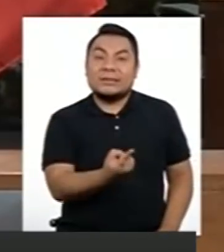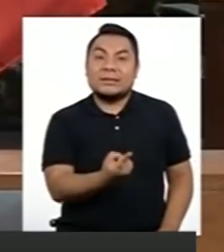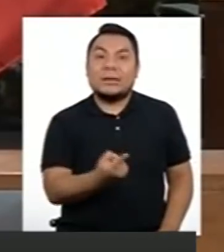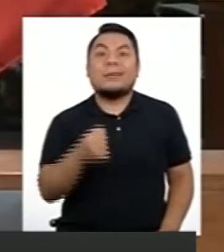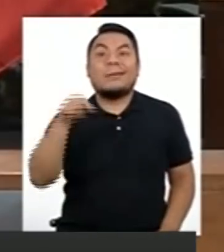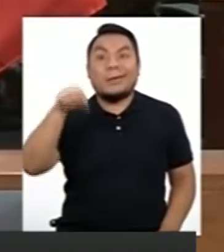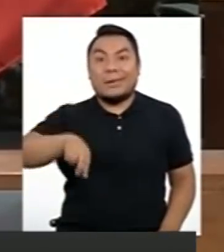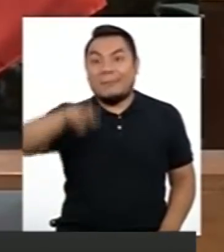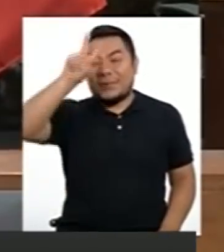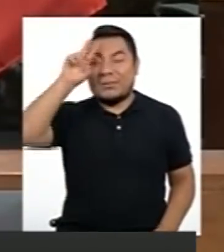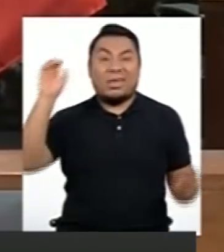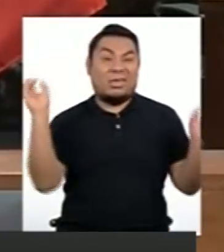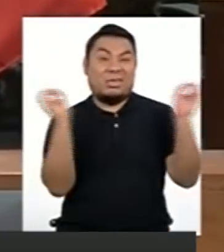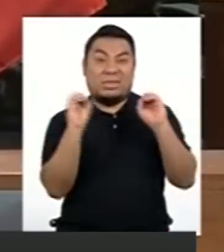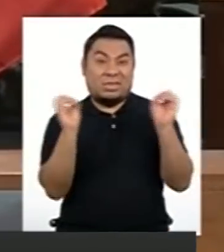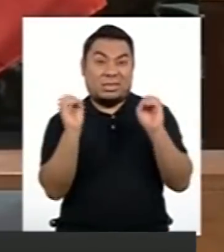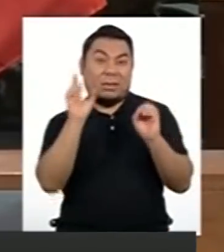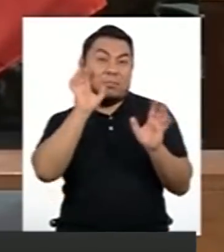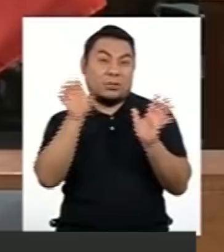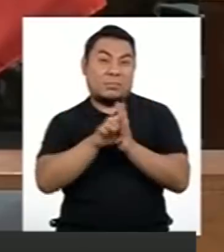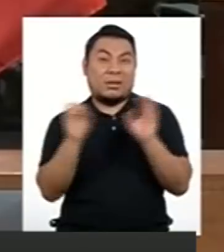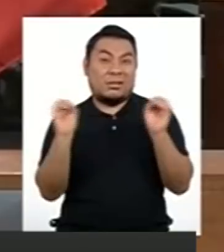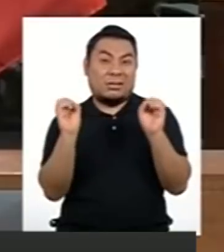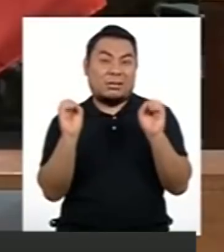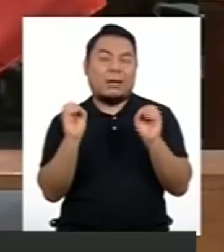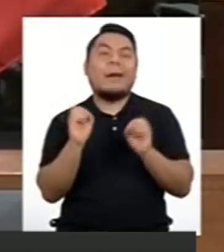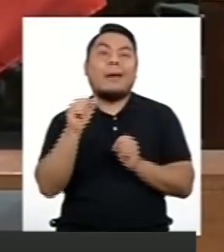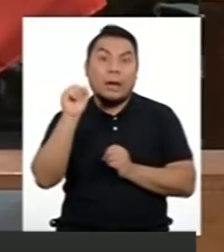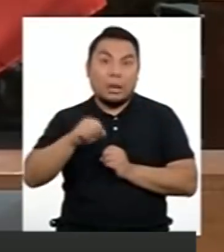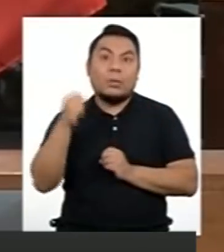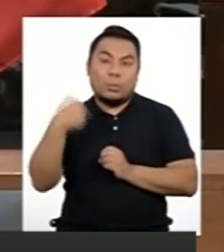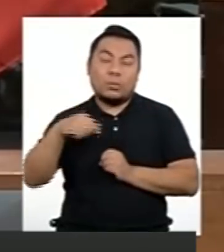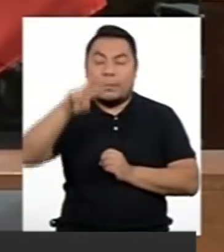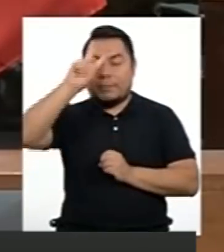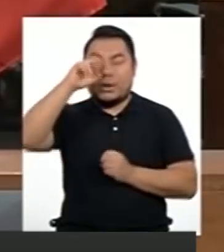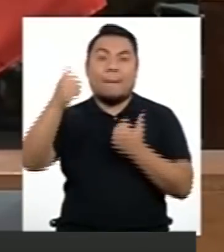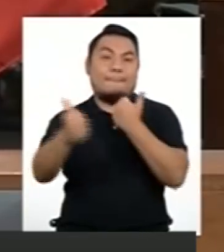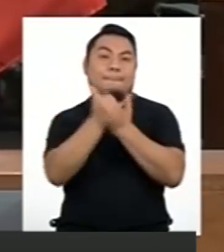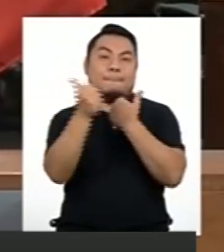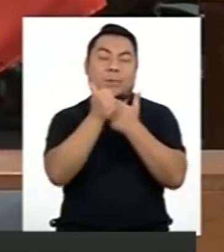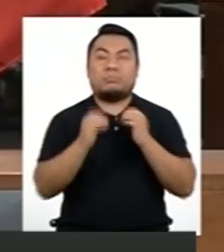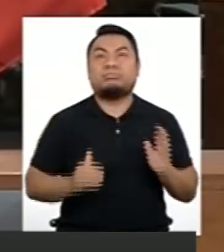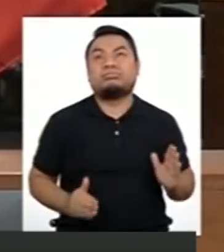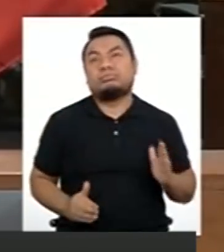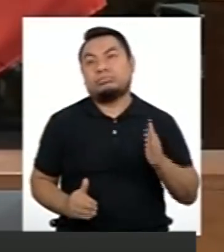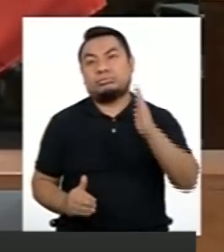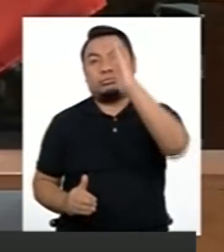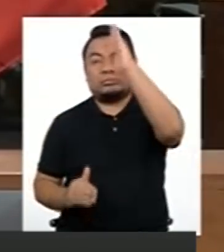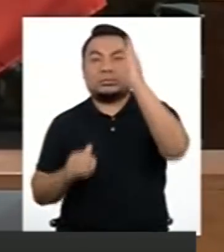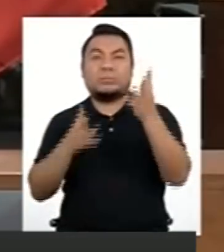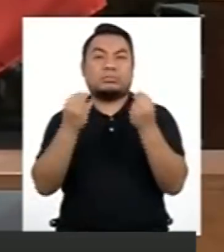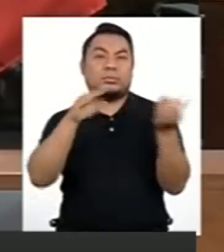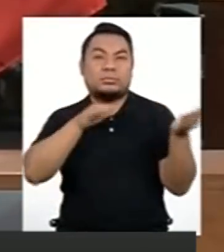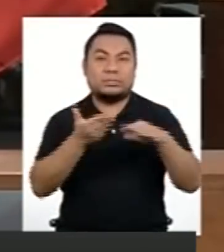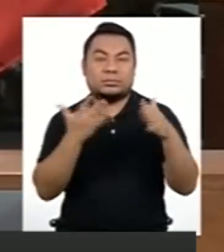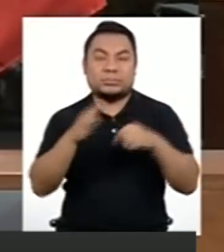no hubiéramos hecho nada, no estaríamos hablando que a la fecha tenemos lamentablemente hoy